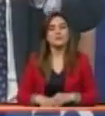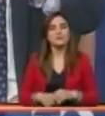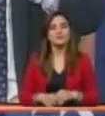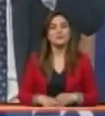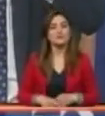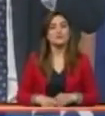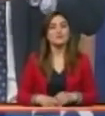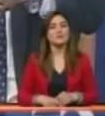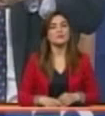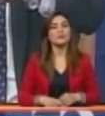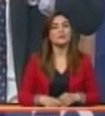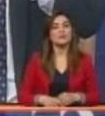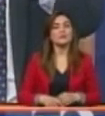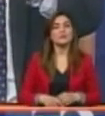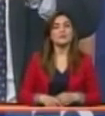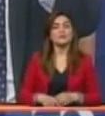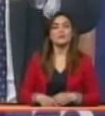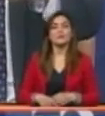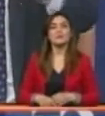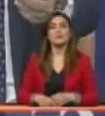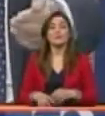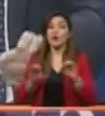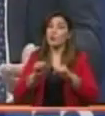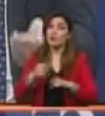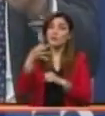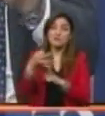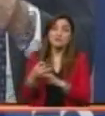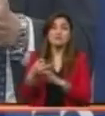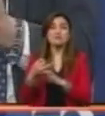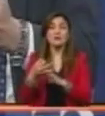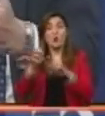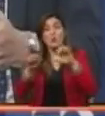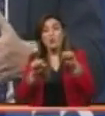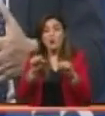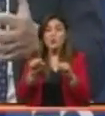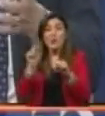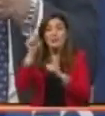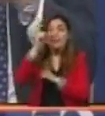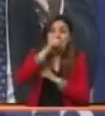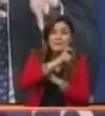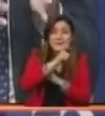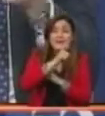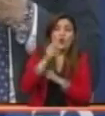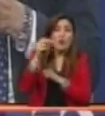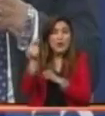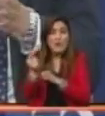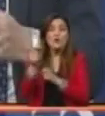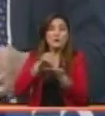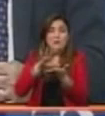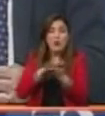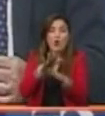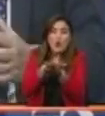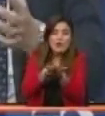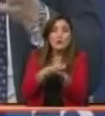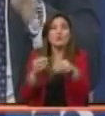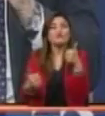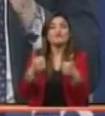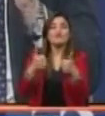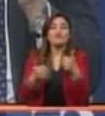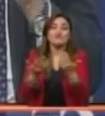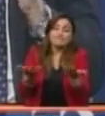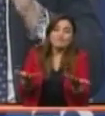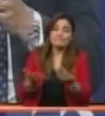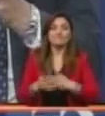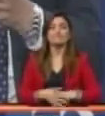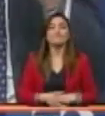espacio para poder decir se puede cumplir aquello, o es un poco más complejo y se puede hacer más rápido, un poco más lento, ¿no? Son